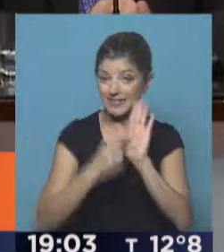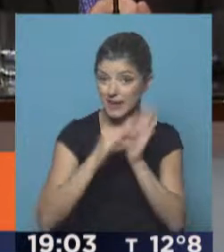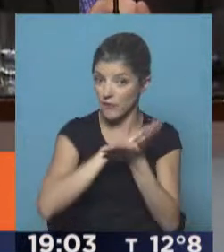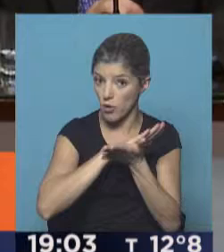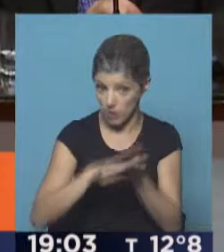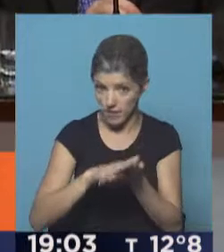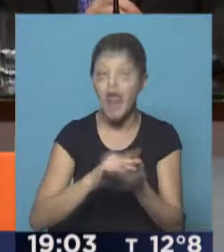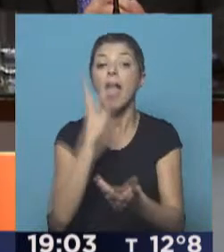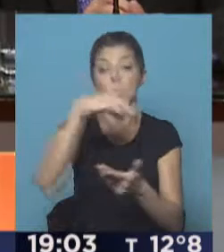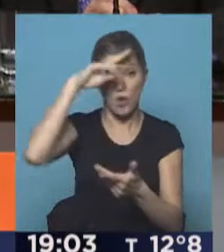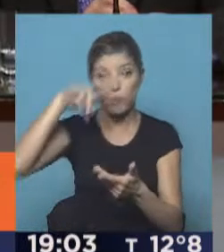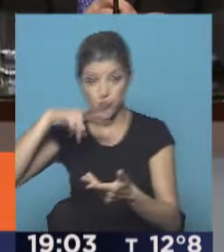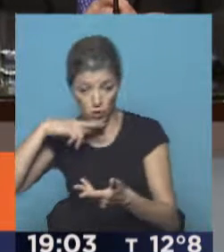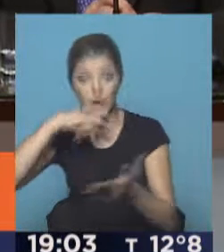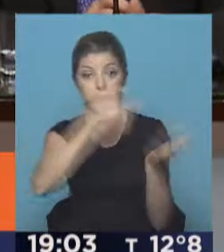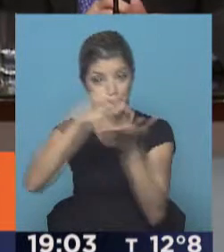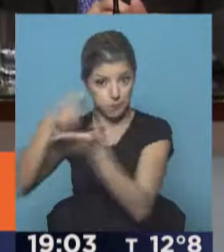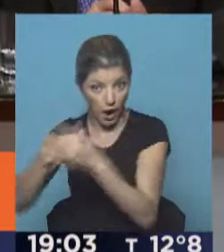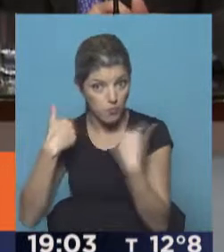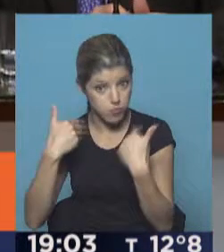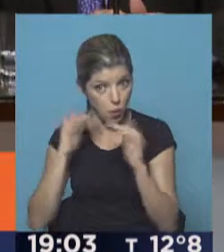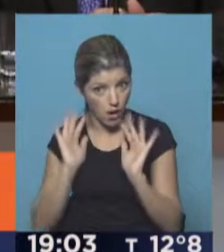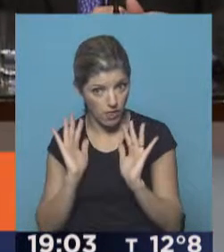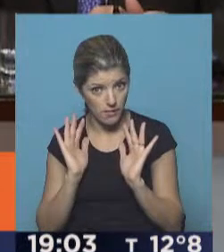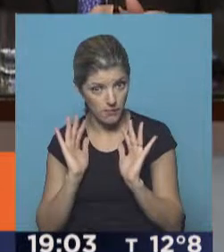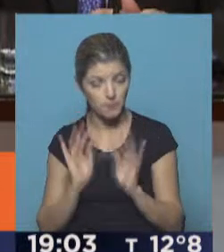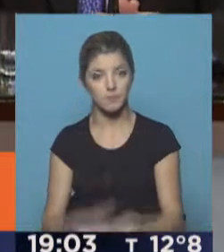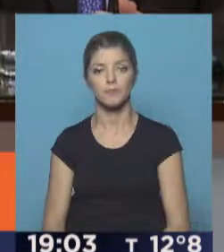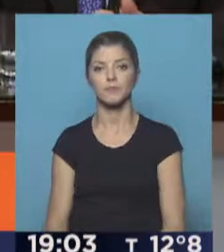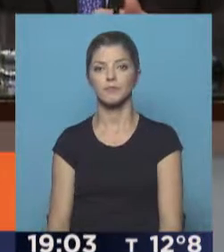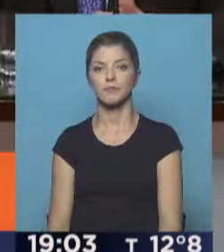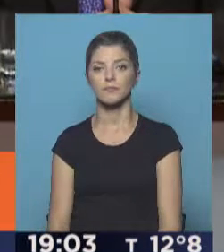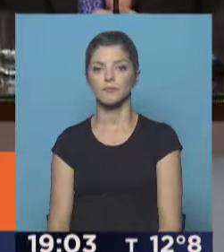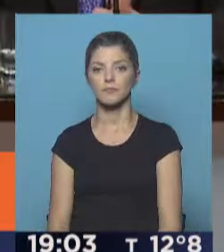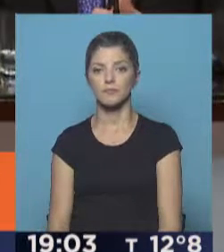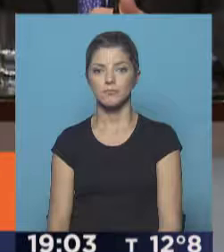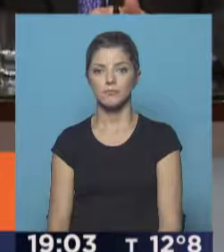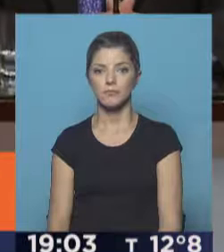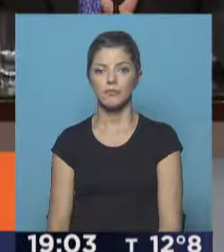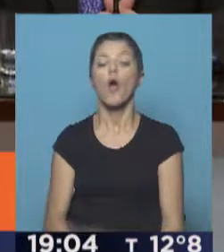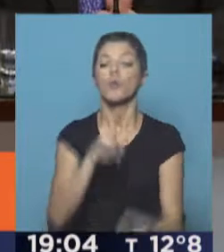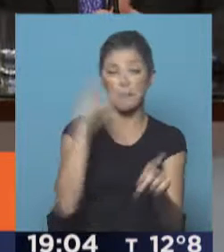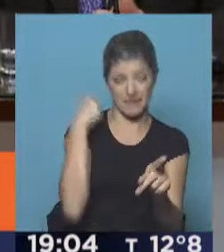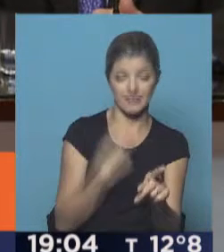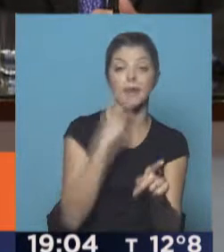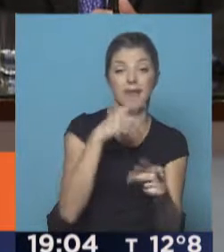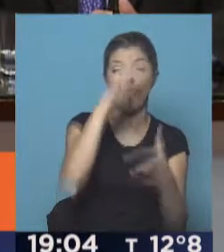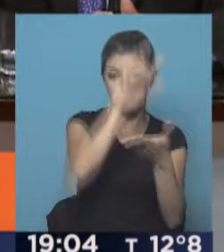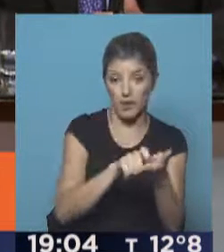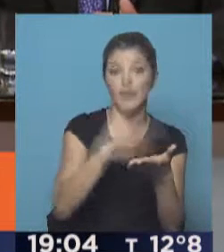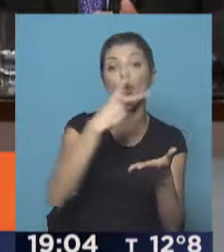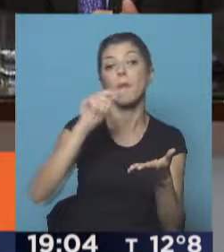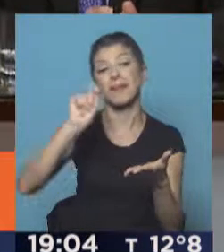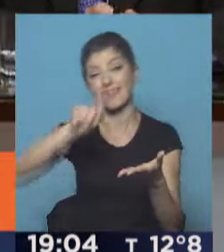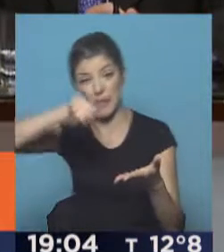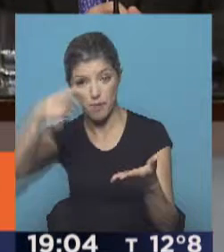2 cuotas, es una tarifa bimestral y que se puede pagar en 2 meses, y que todos sepamos que tenemos que hacer un esfuerzo muy grande para